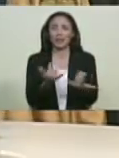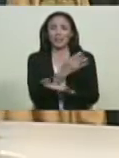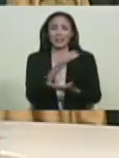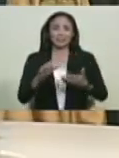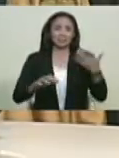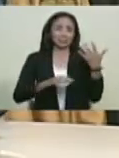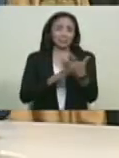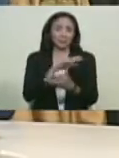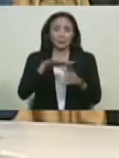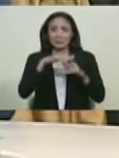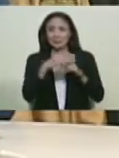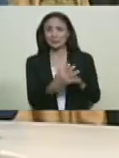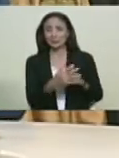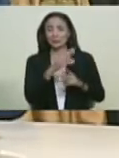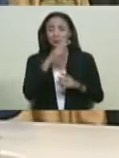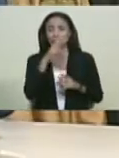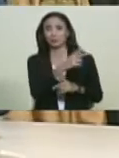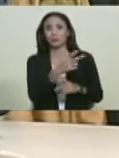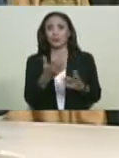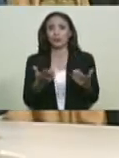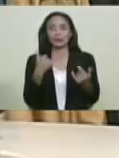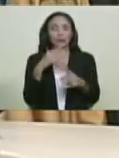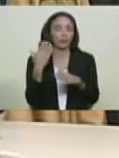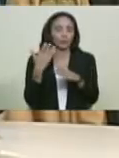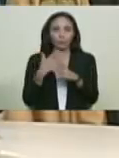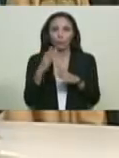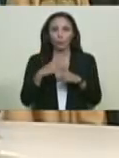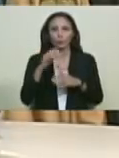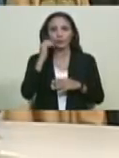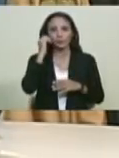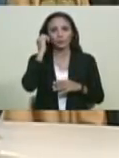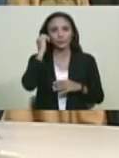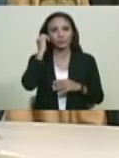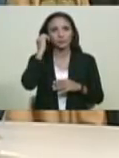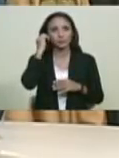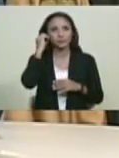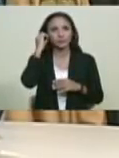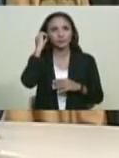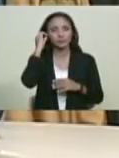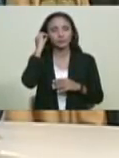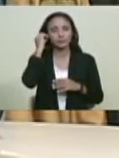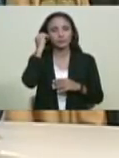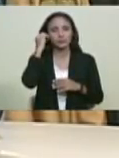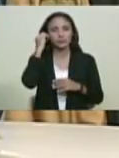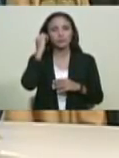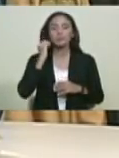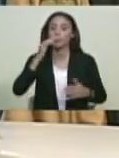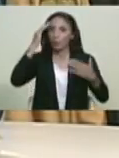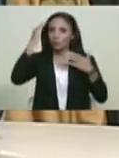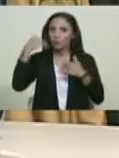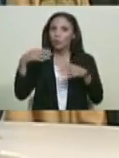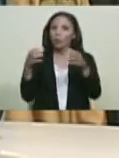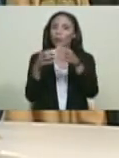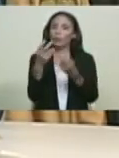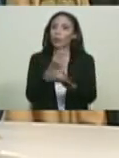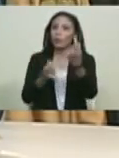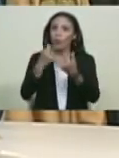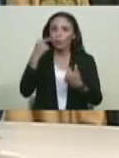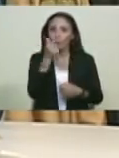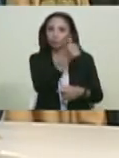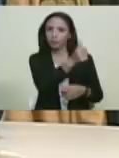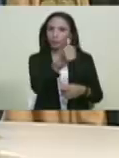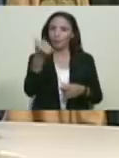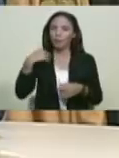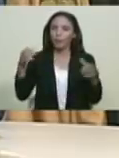como debe ser yo siempre lo digo quiero saludar de manera muy especial al equipo económico a